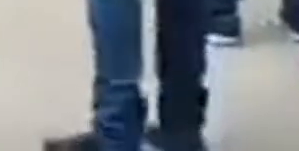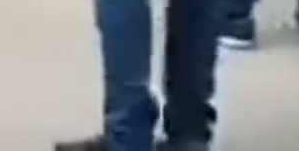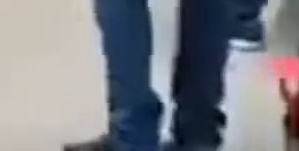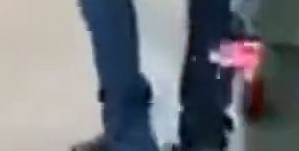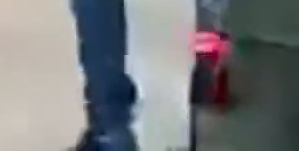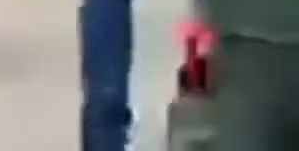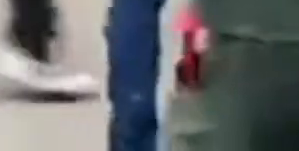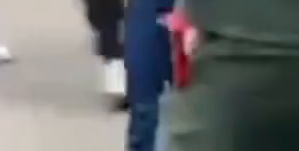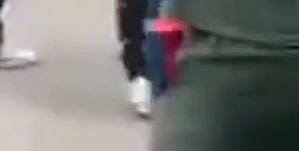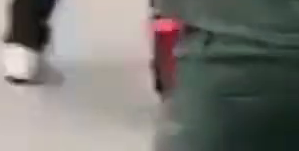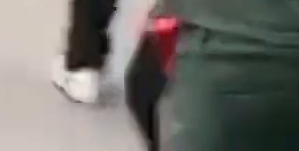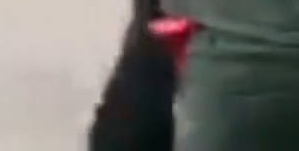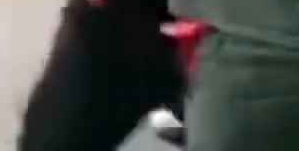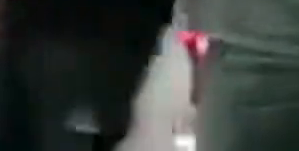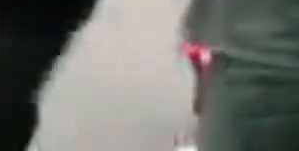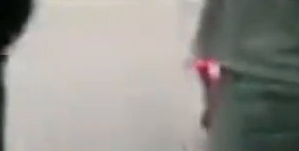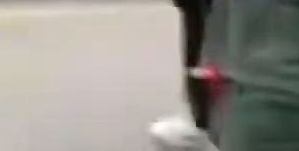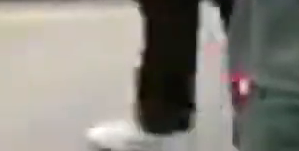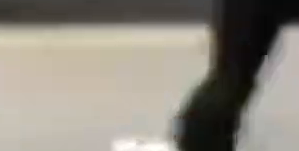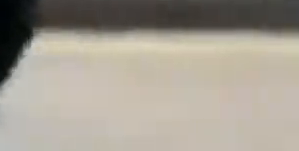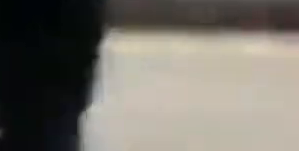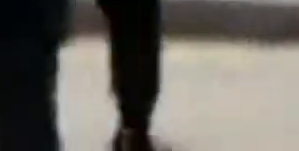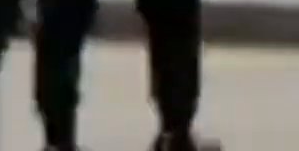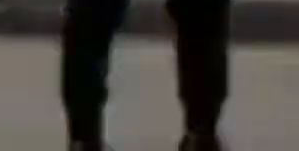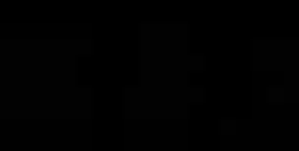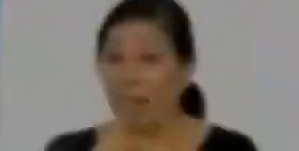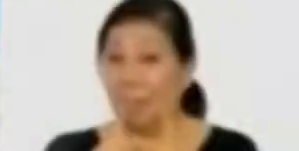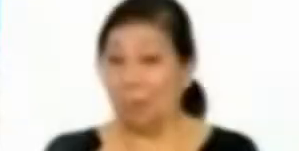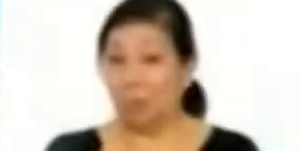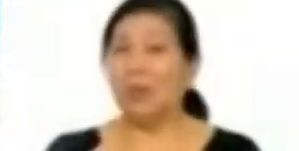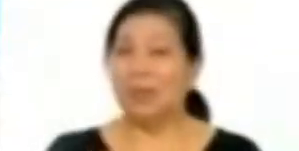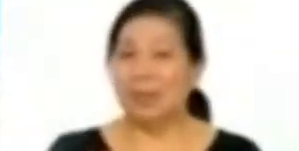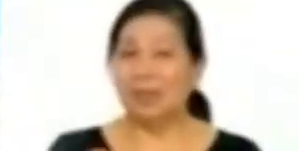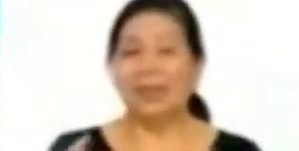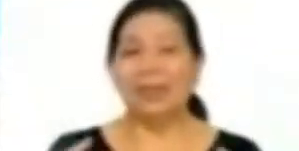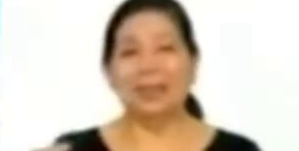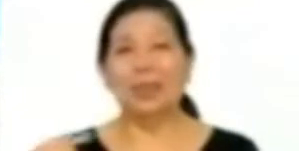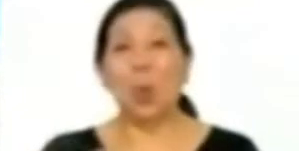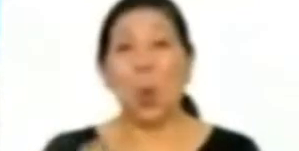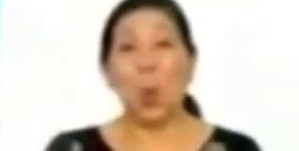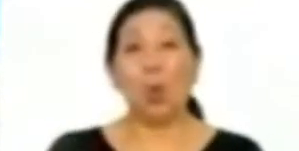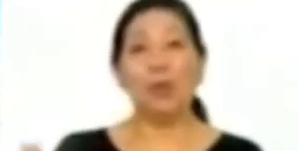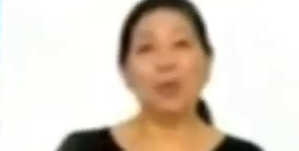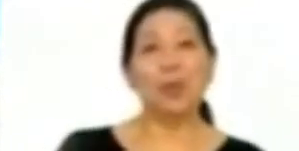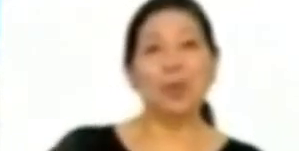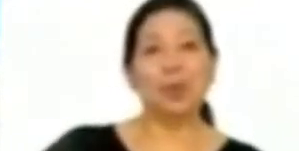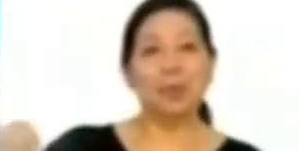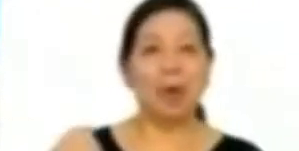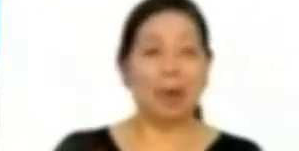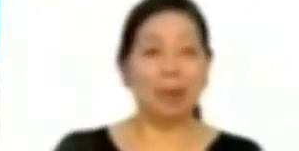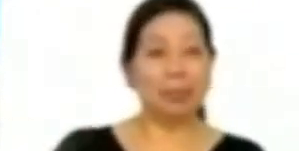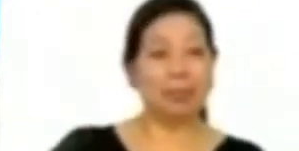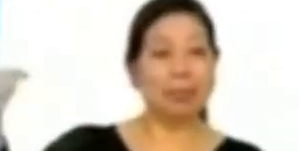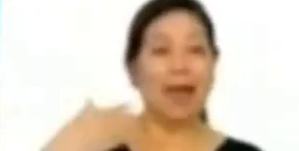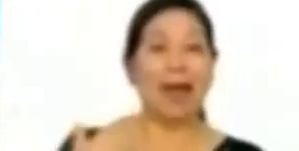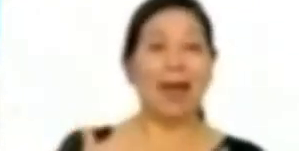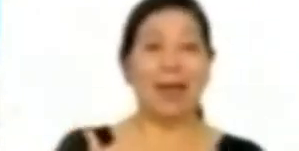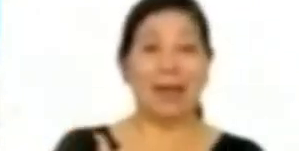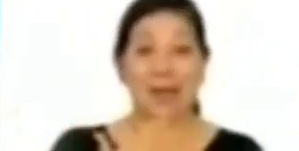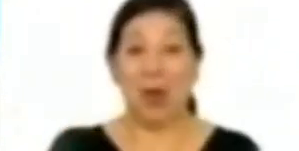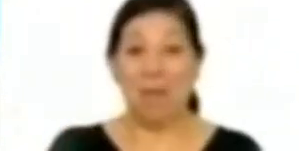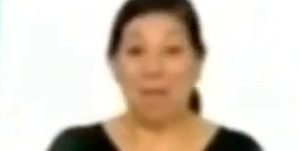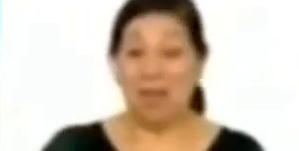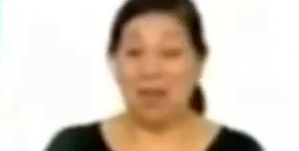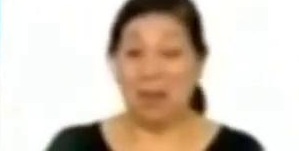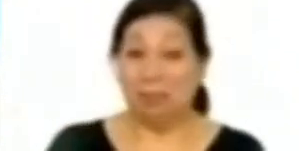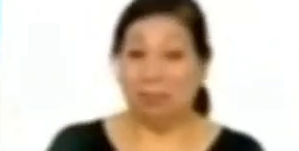el pase al vehículo donde se encontraba. Sí, ha habido un incidente cuando yo me desplazaba hacia Palacio.